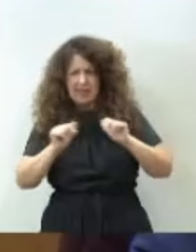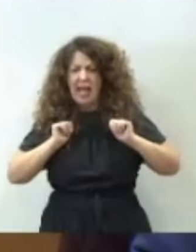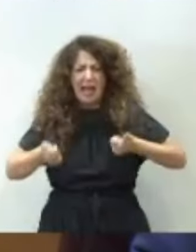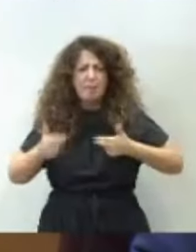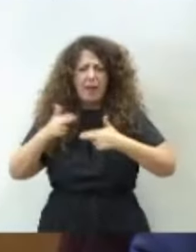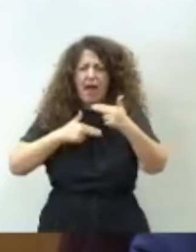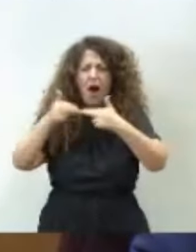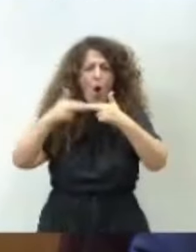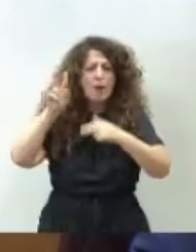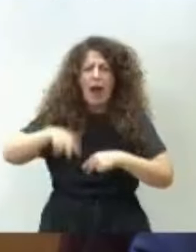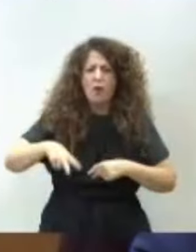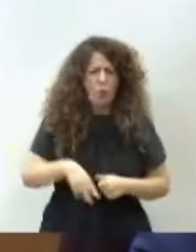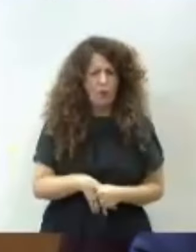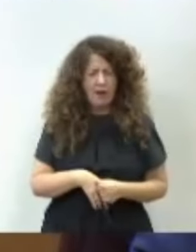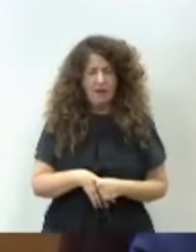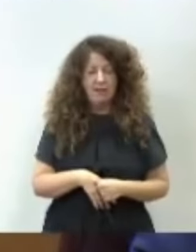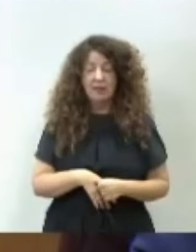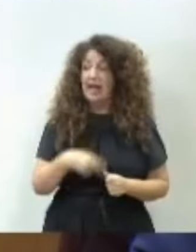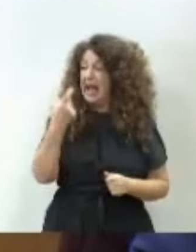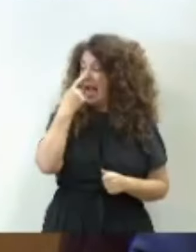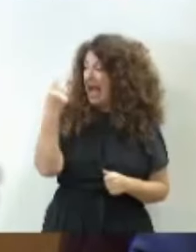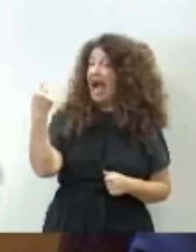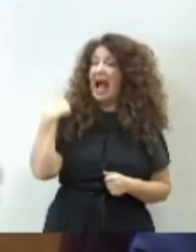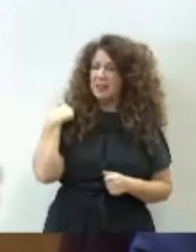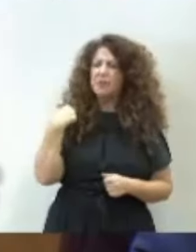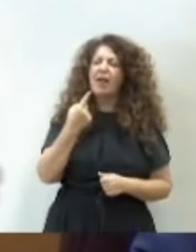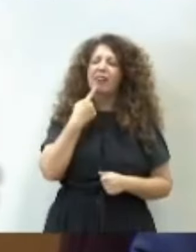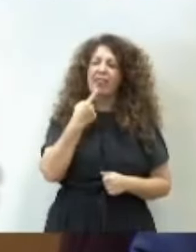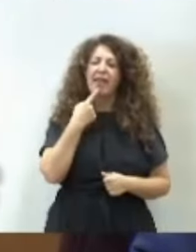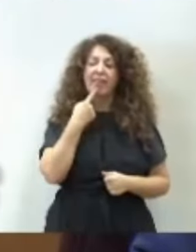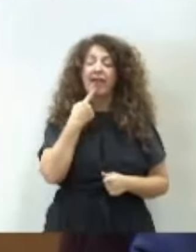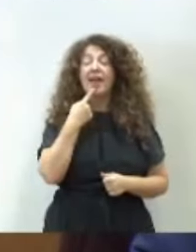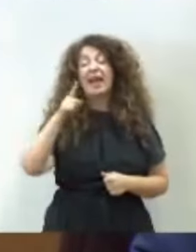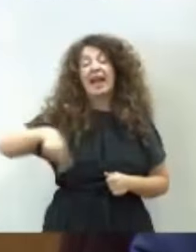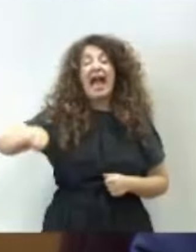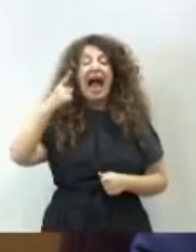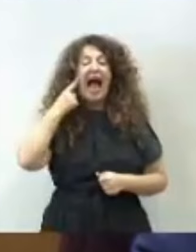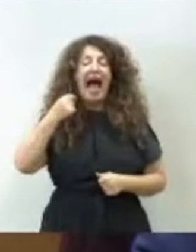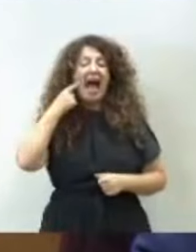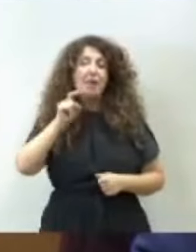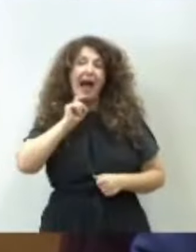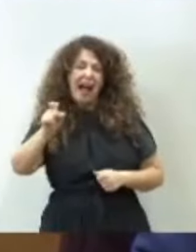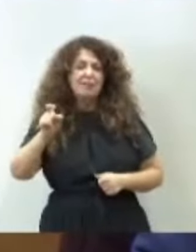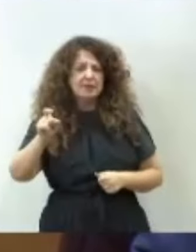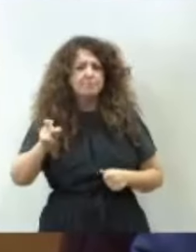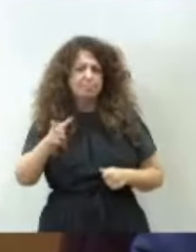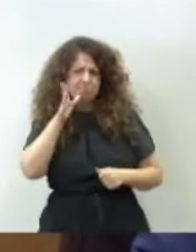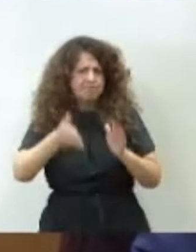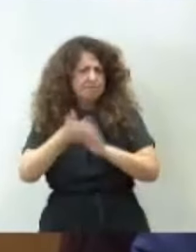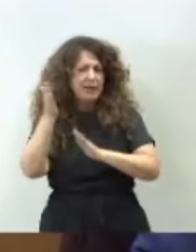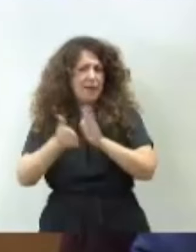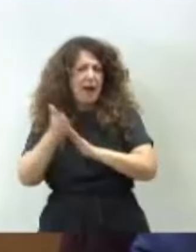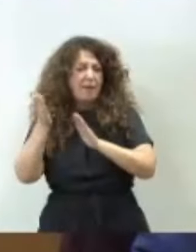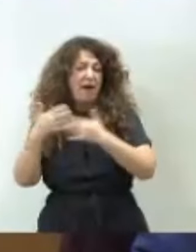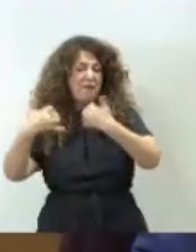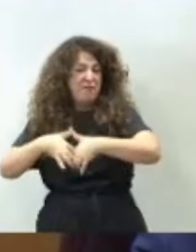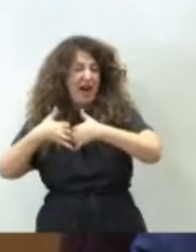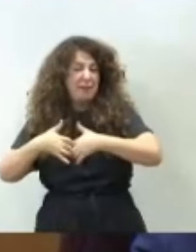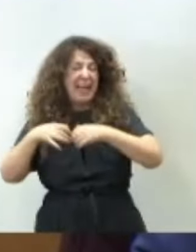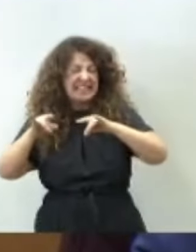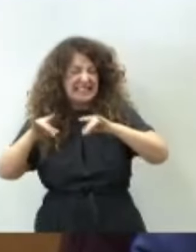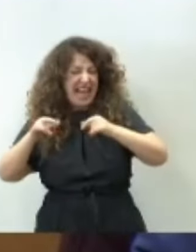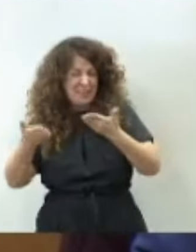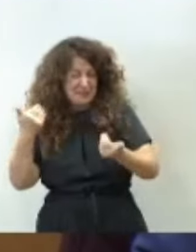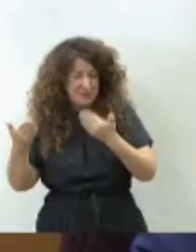obra. El año pasado prometieron a los regantes almerienses que la desaladora iba a estar finalizada en 2024. Señora